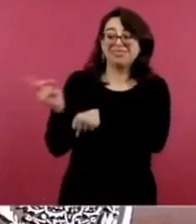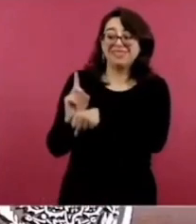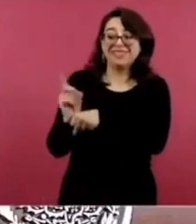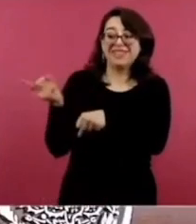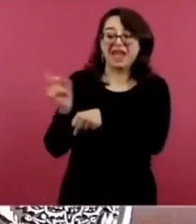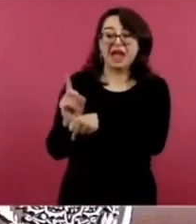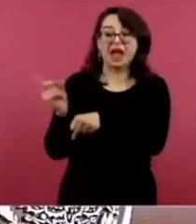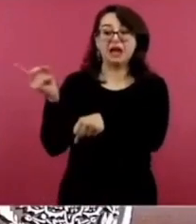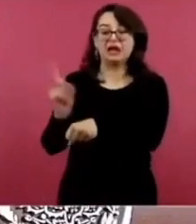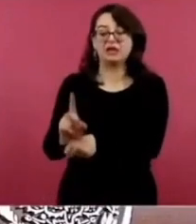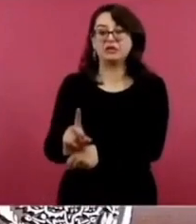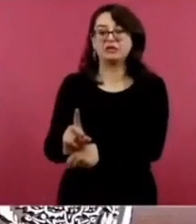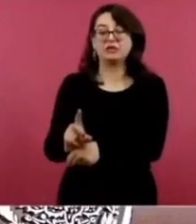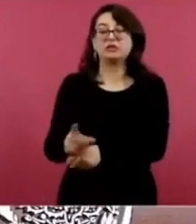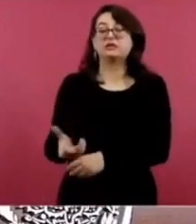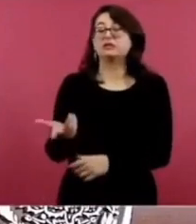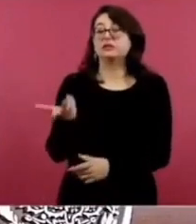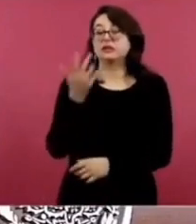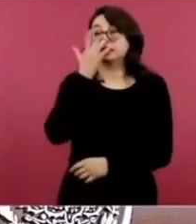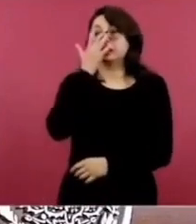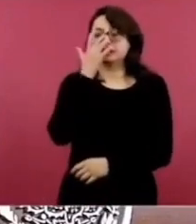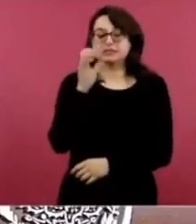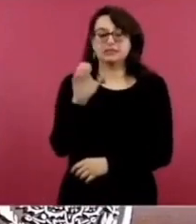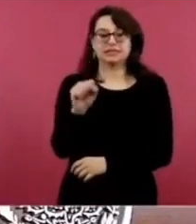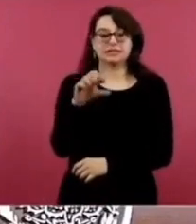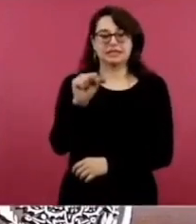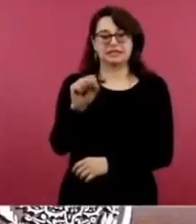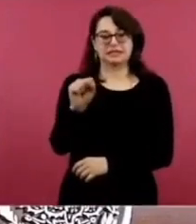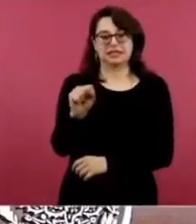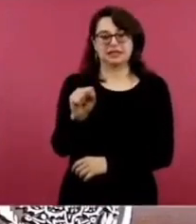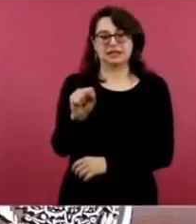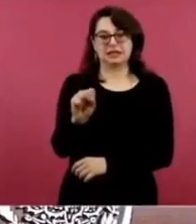De esos 120, 60 eran Volkswagen.